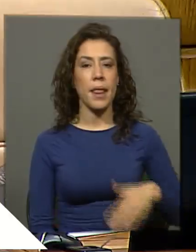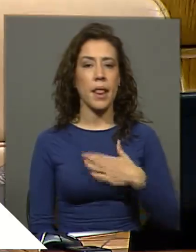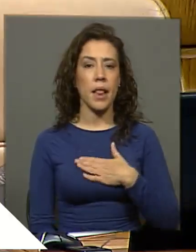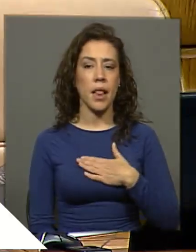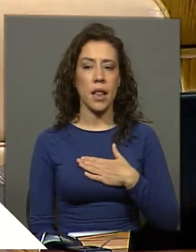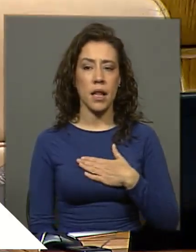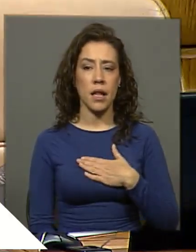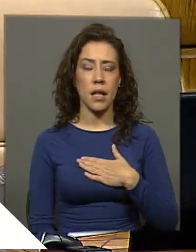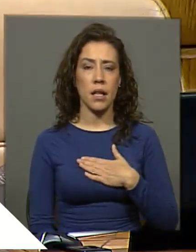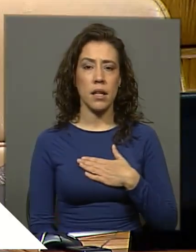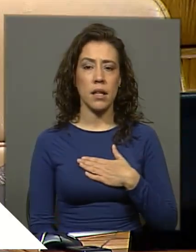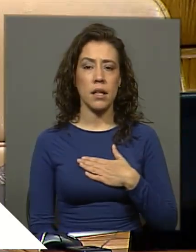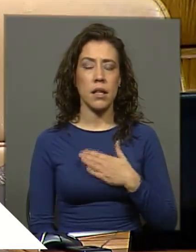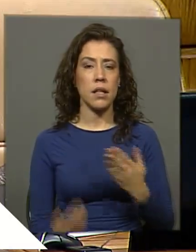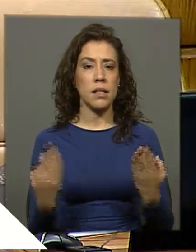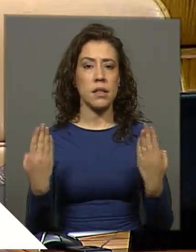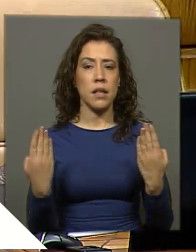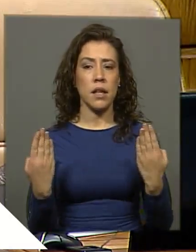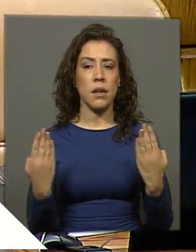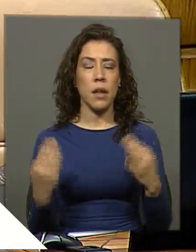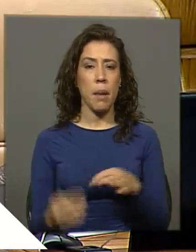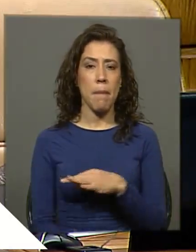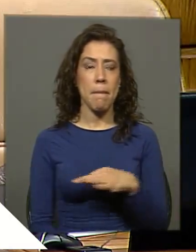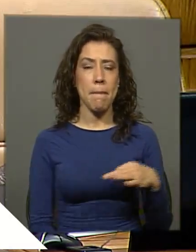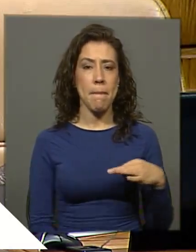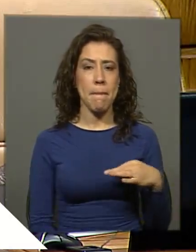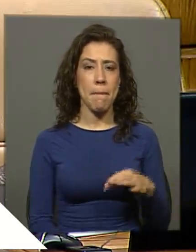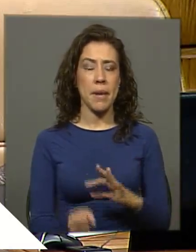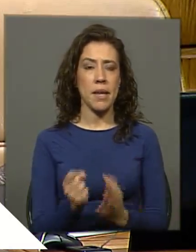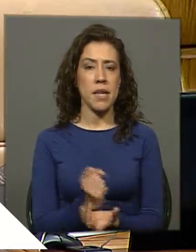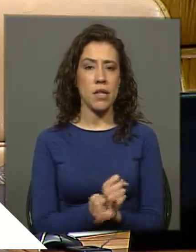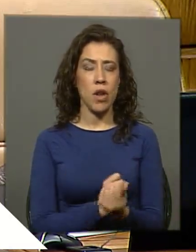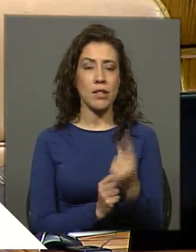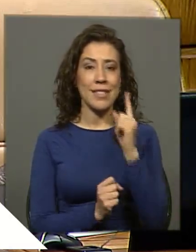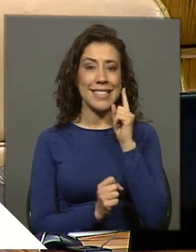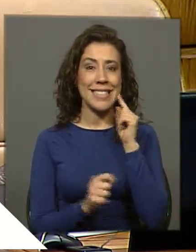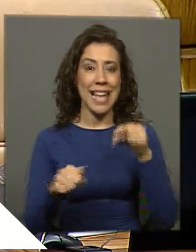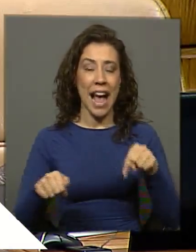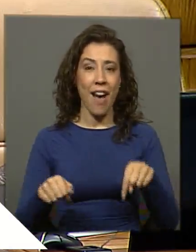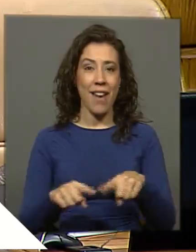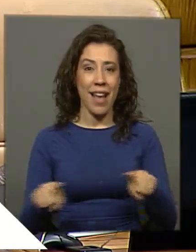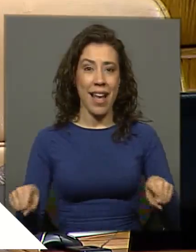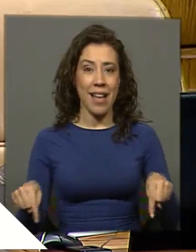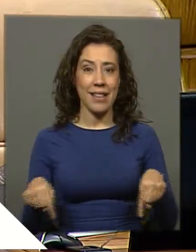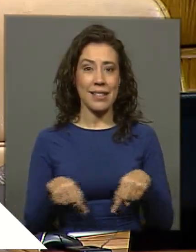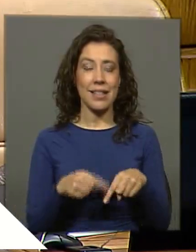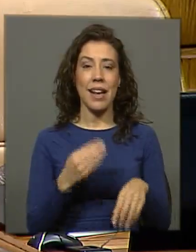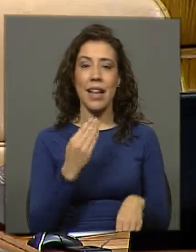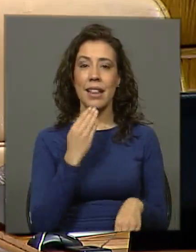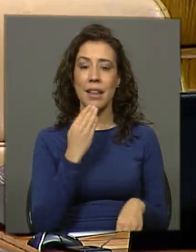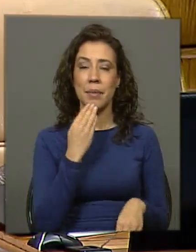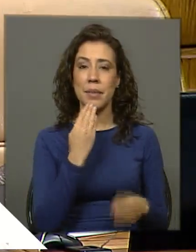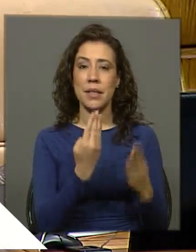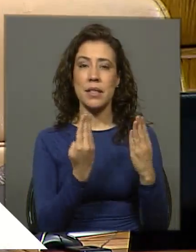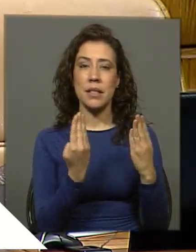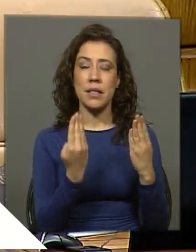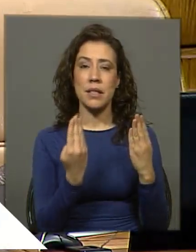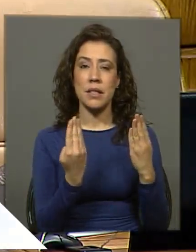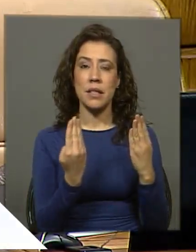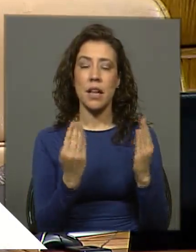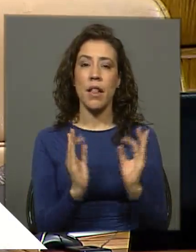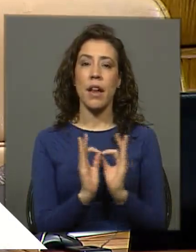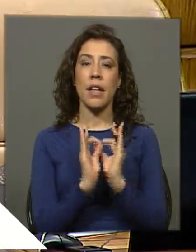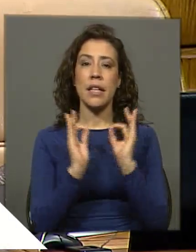saludar en primer lugar al ministro de hacienda que se encuentra hoy en la sala y también saludar de manera muy